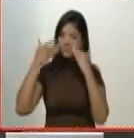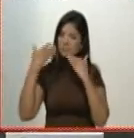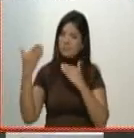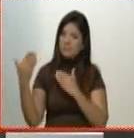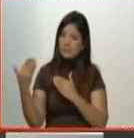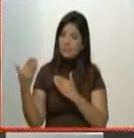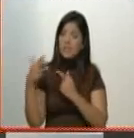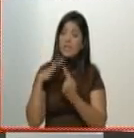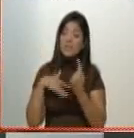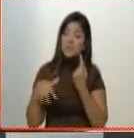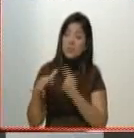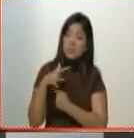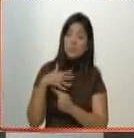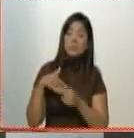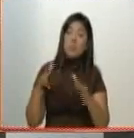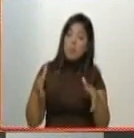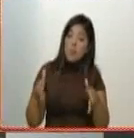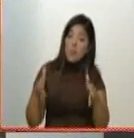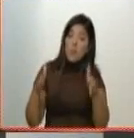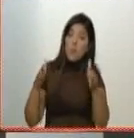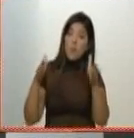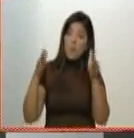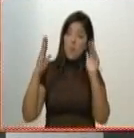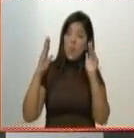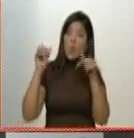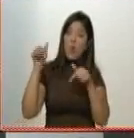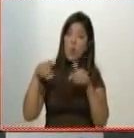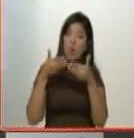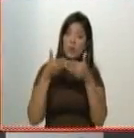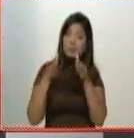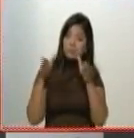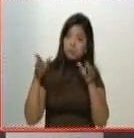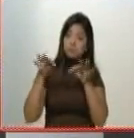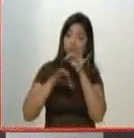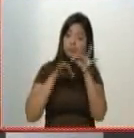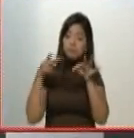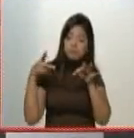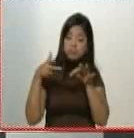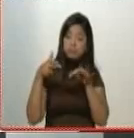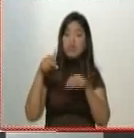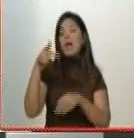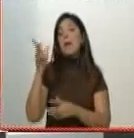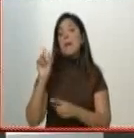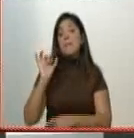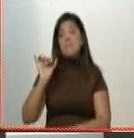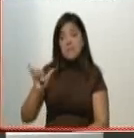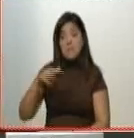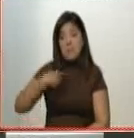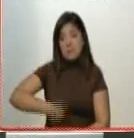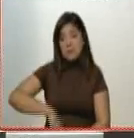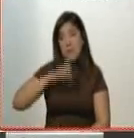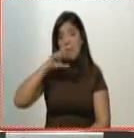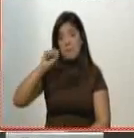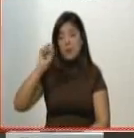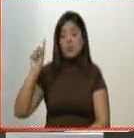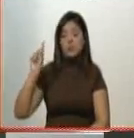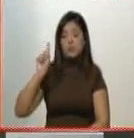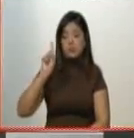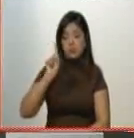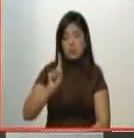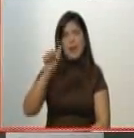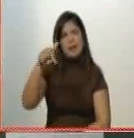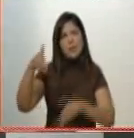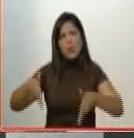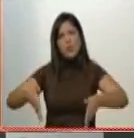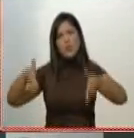del acondicionamiento del edificio que está siendo inaugurado a esta hora de la tarde por el presidente Nicolás Maduro. Este edificio